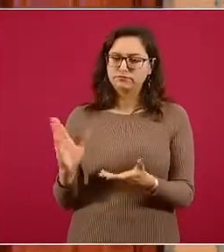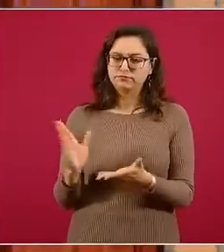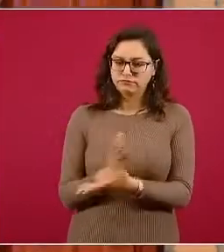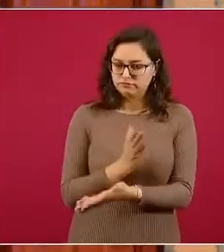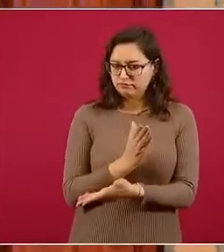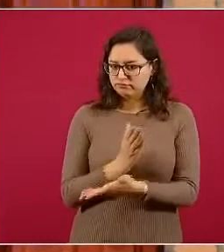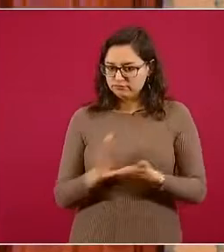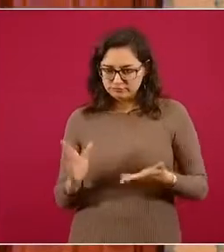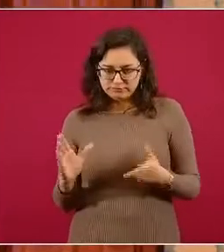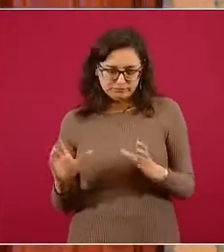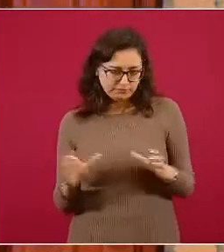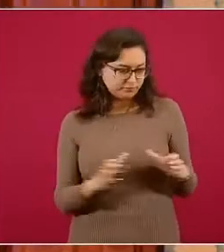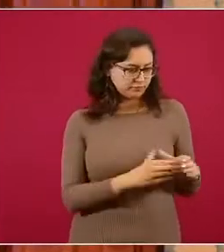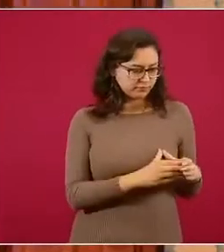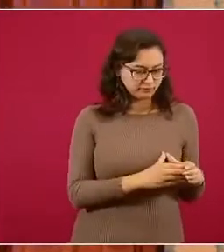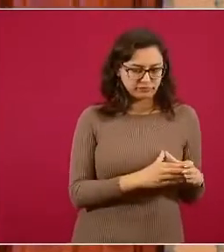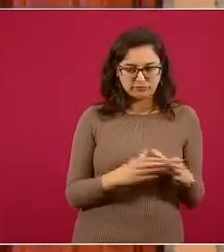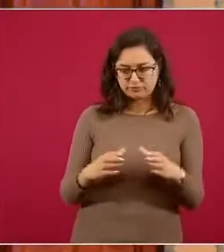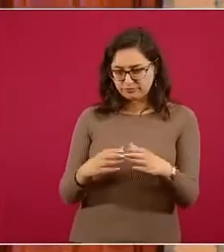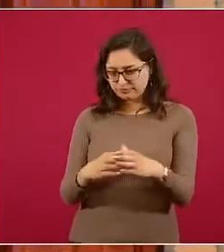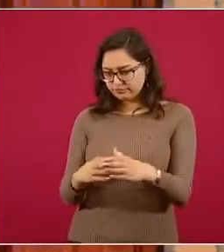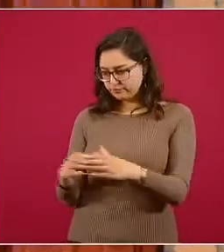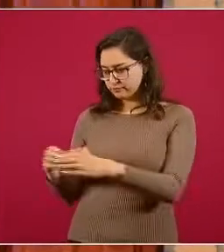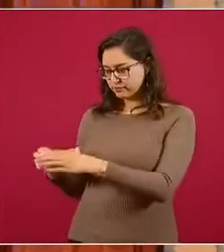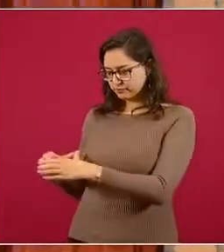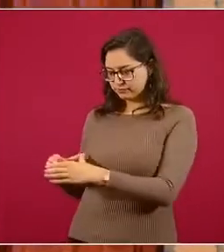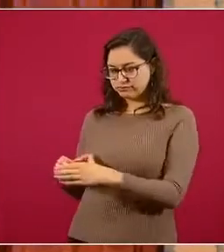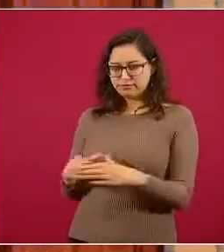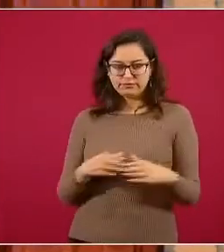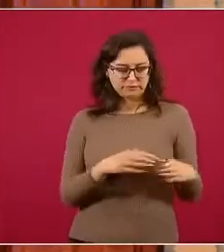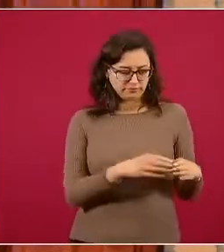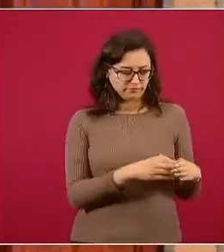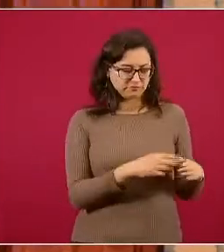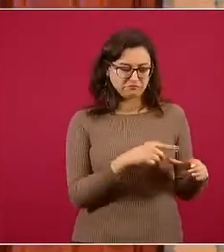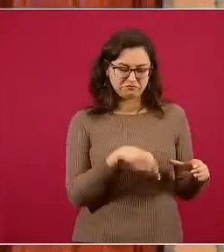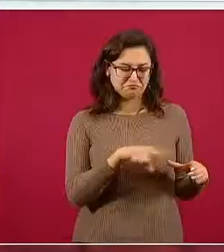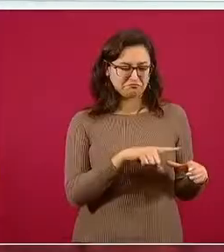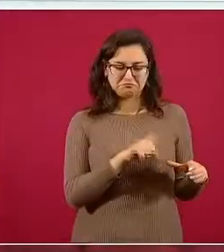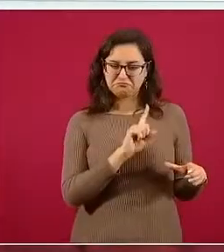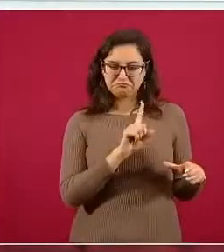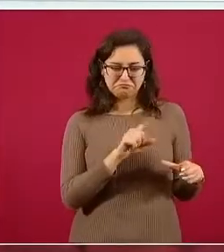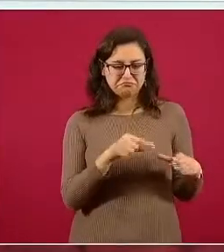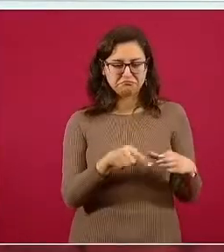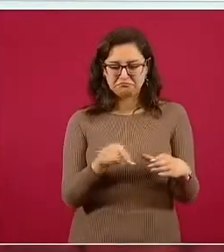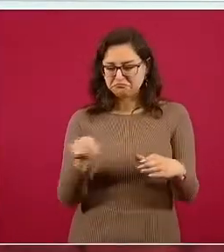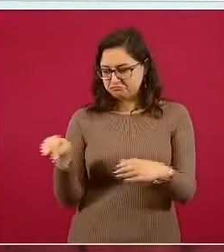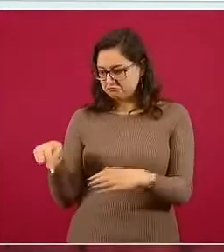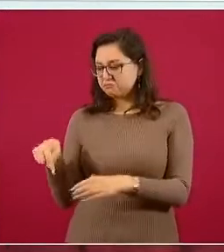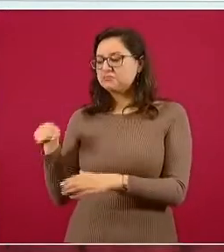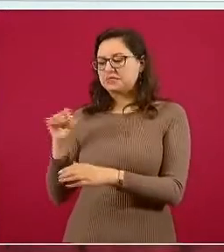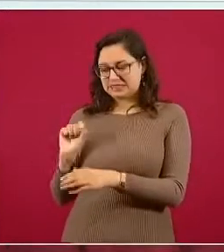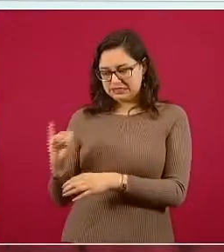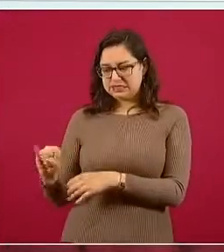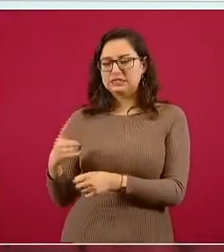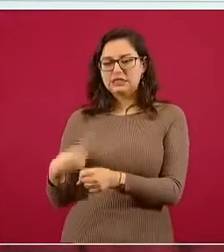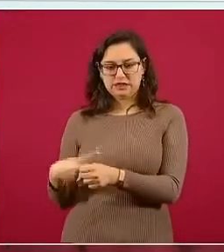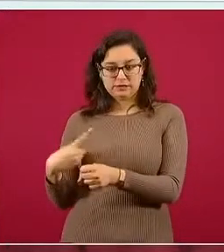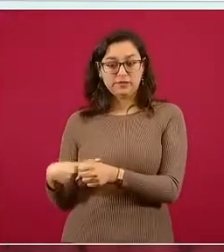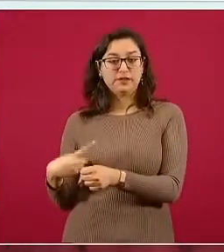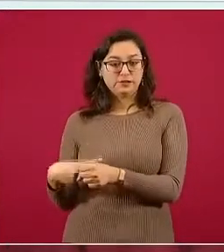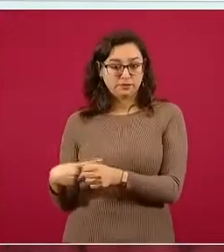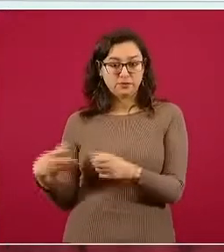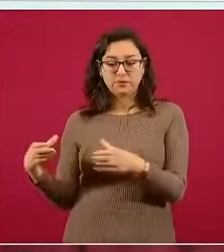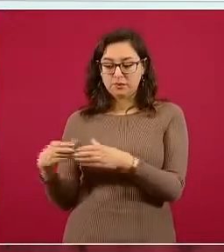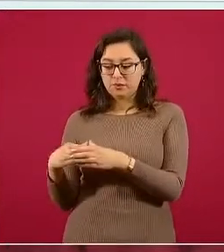clasificación identificamos que una proporción de ellas son las que se convierten en casos de COVID-19 y eso es precisamente lo que nos revela